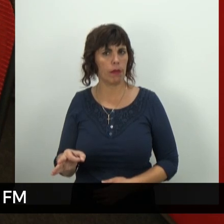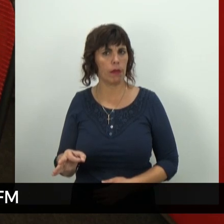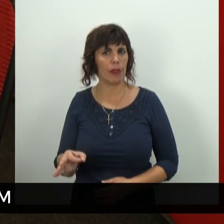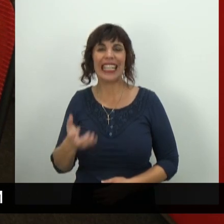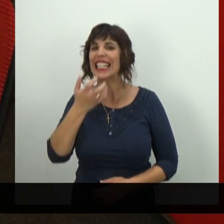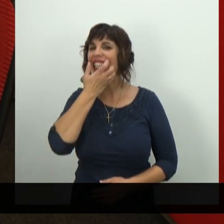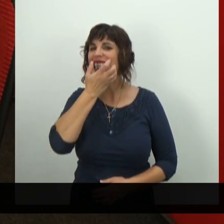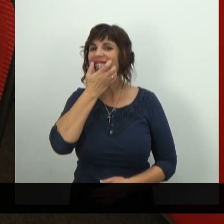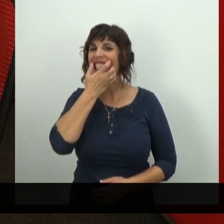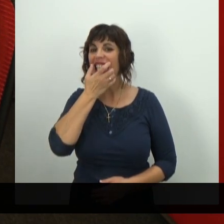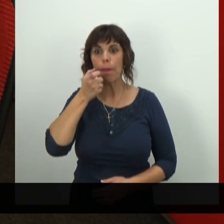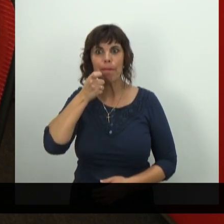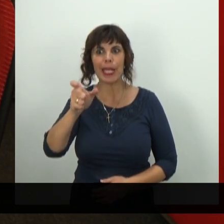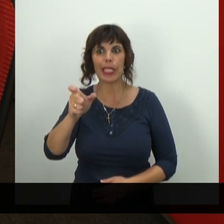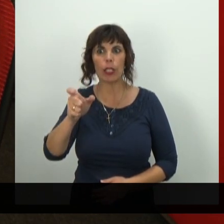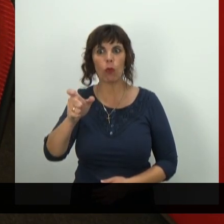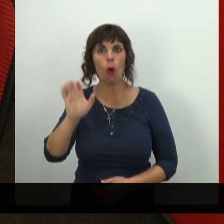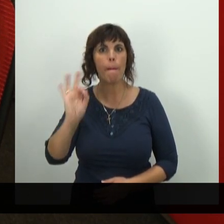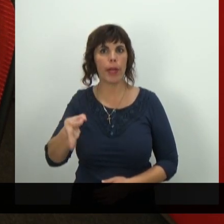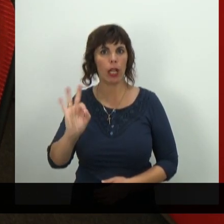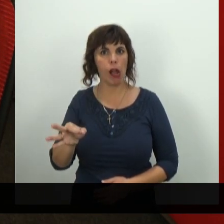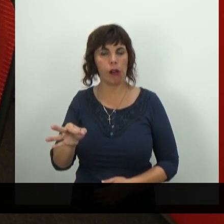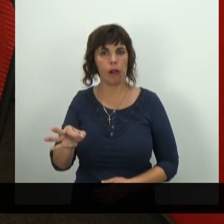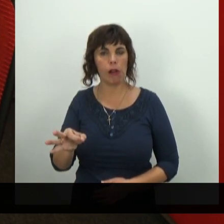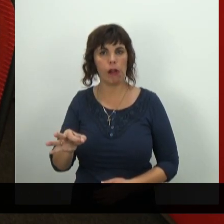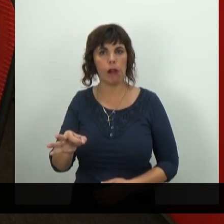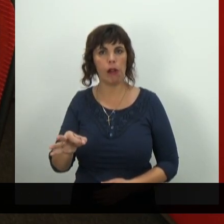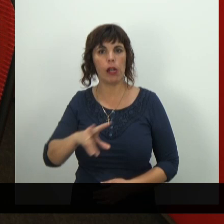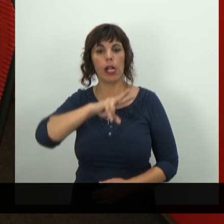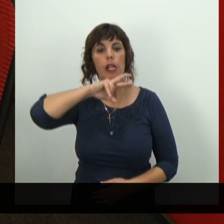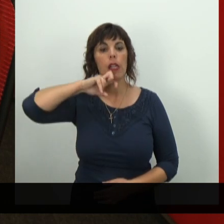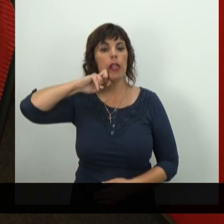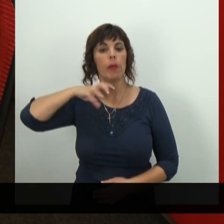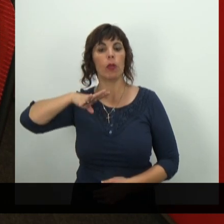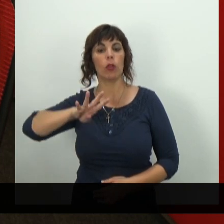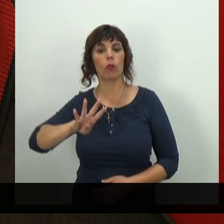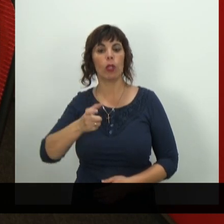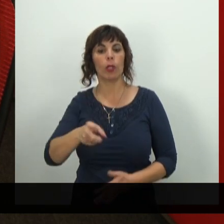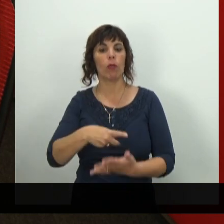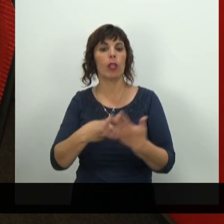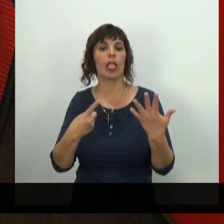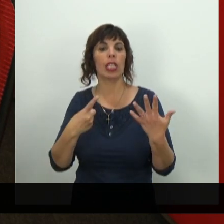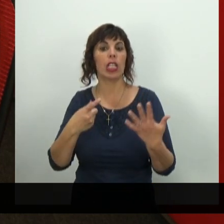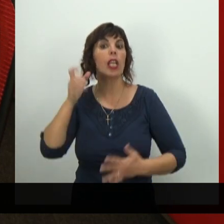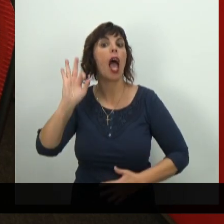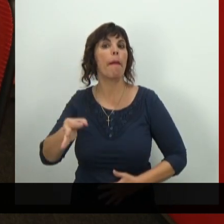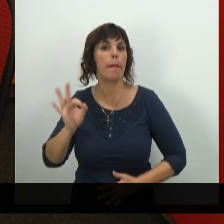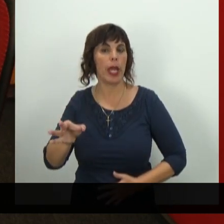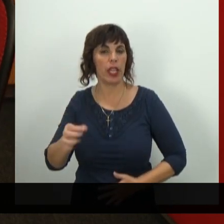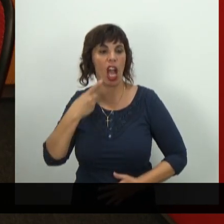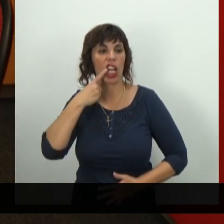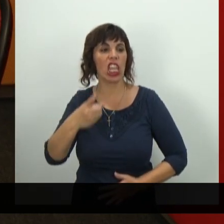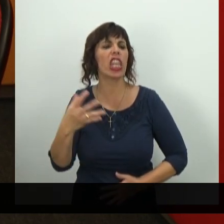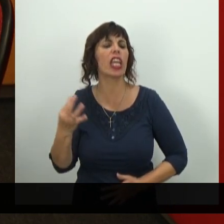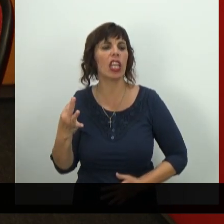si este versículo es verdad, y Hebreos 4:16 es verdad, donde dice